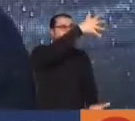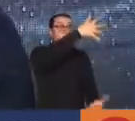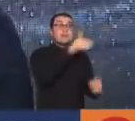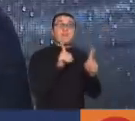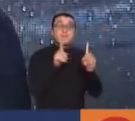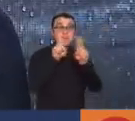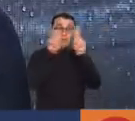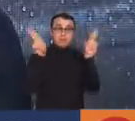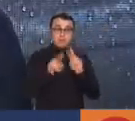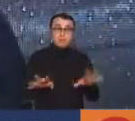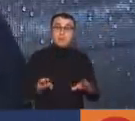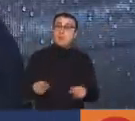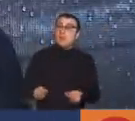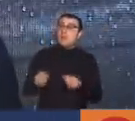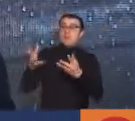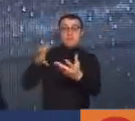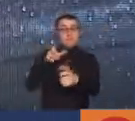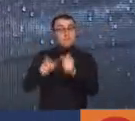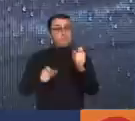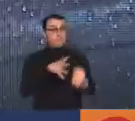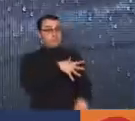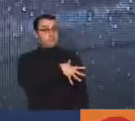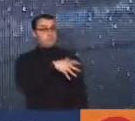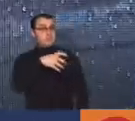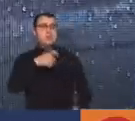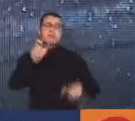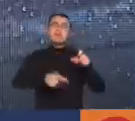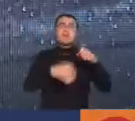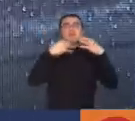banda ancha la tienen los más poderosos y la gente